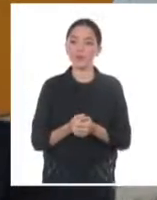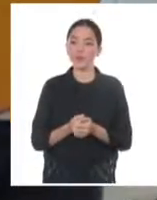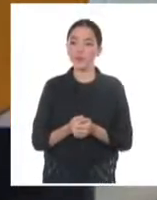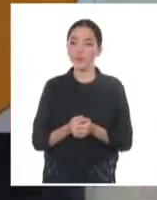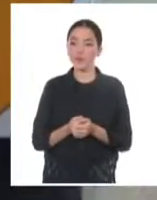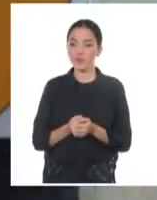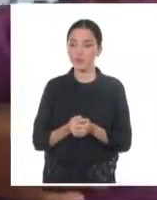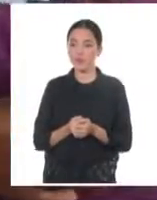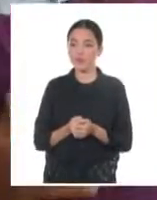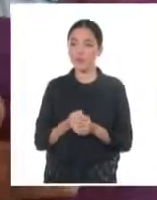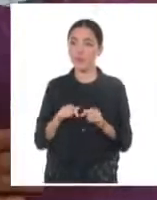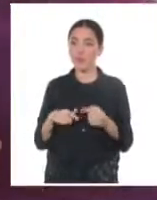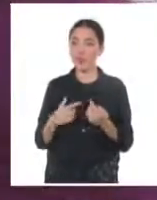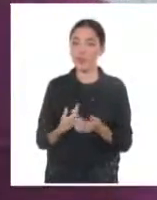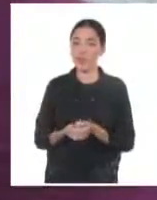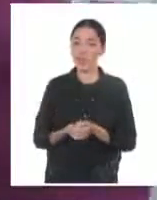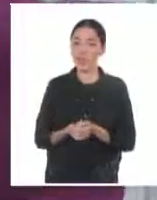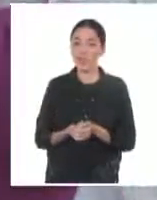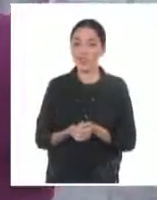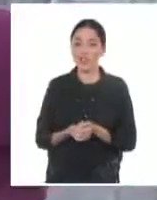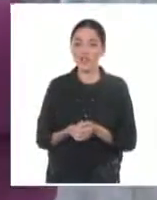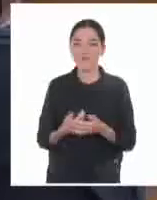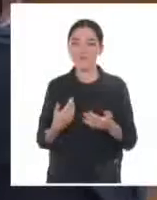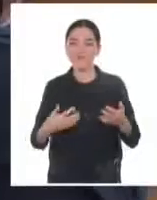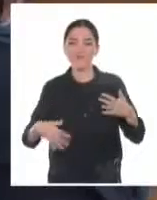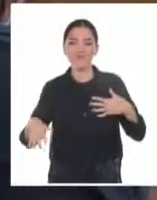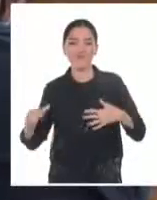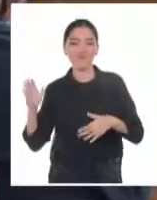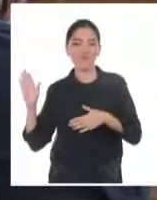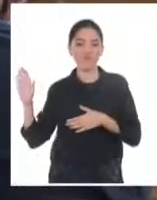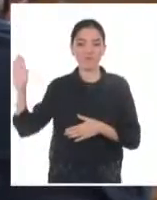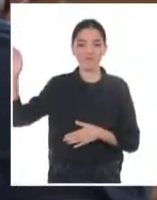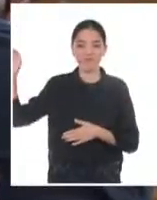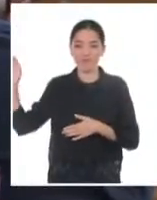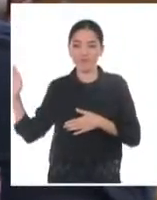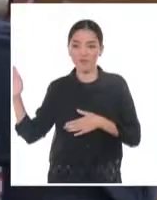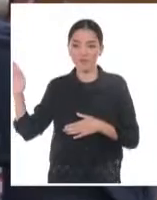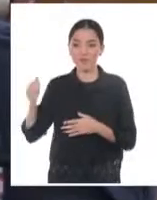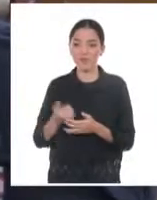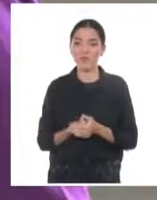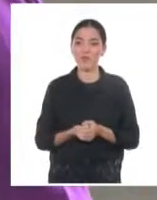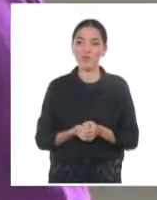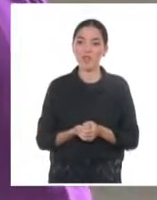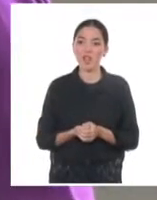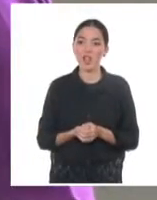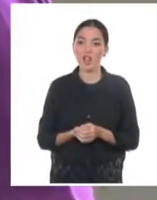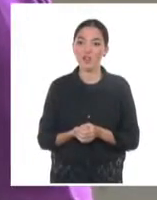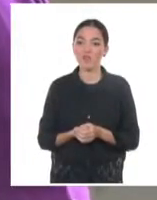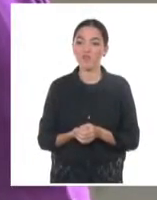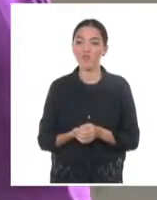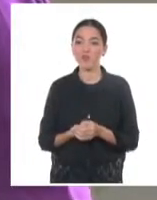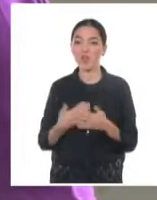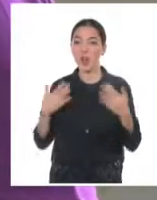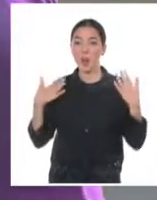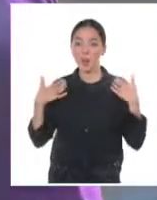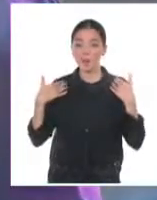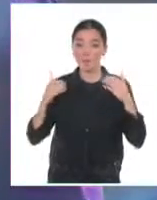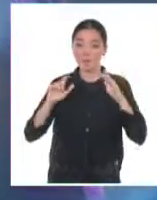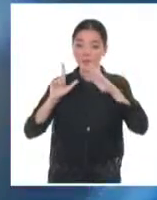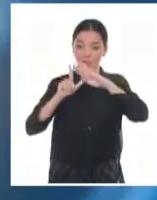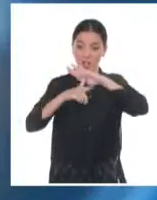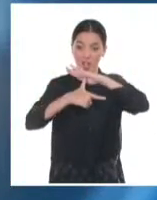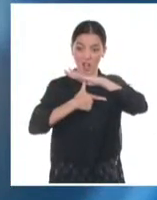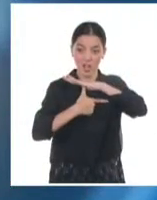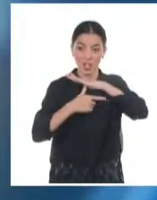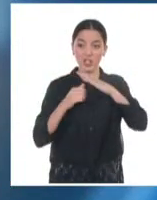guitarra y el contagioso ritmo onengón, Magda Recit Aguirre, vicepresidenta primera de la UNIAC, presentó el libro Hay que creer